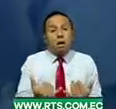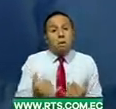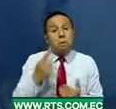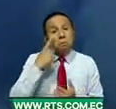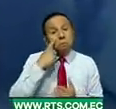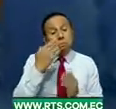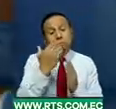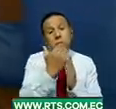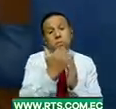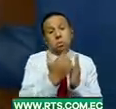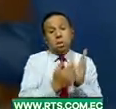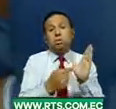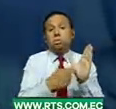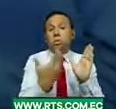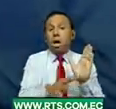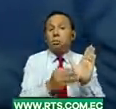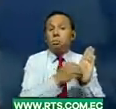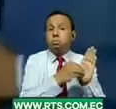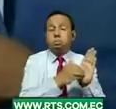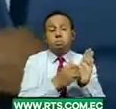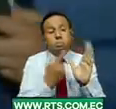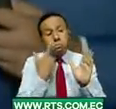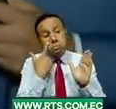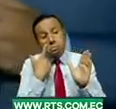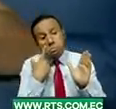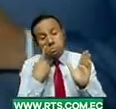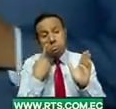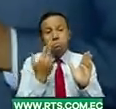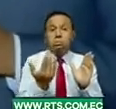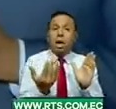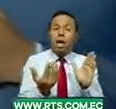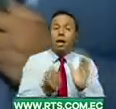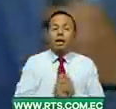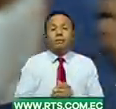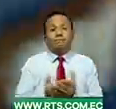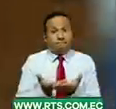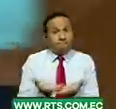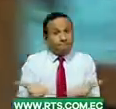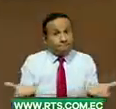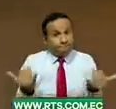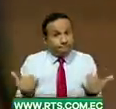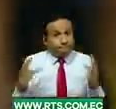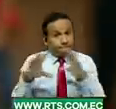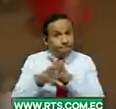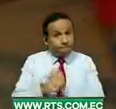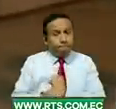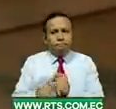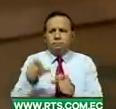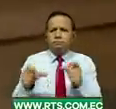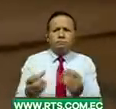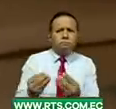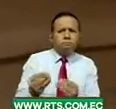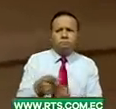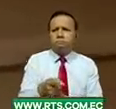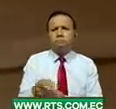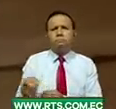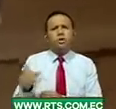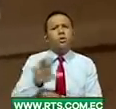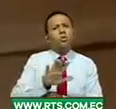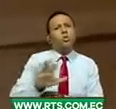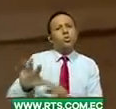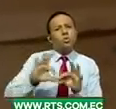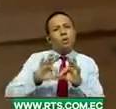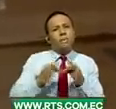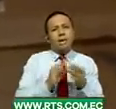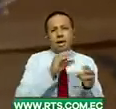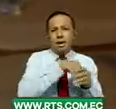pero no sabemos nada si va a salir o no. Bueno, es la situación de lo que se presenta a esa hora de la noche y así hay muchos ciudadanos que están esperando que se ejecuten las boletas